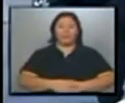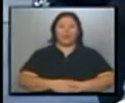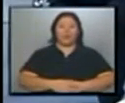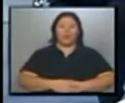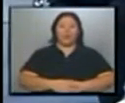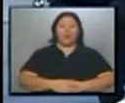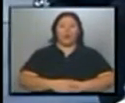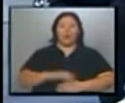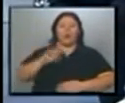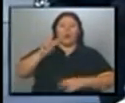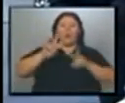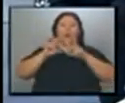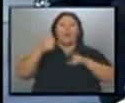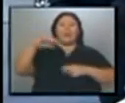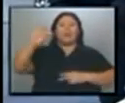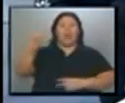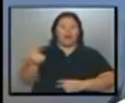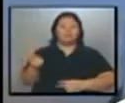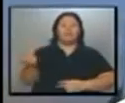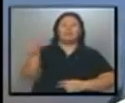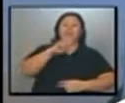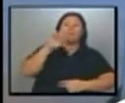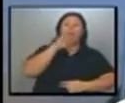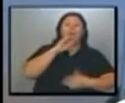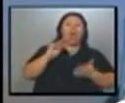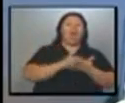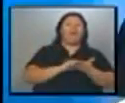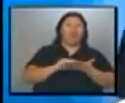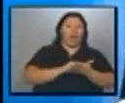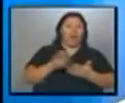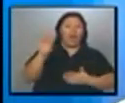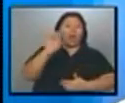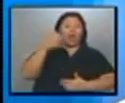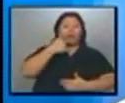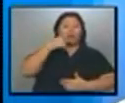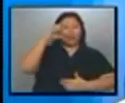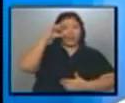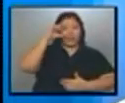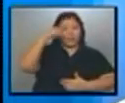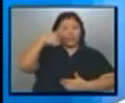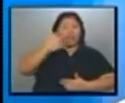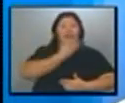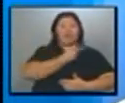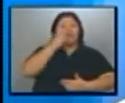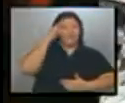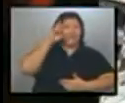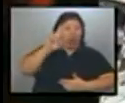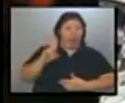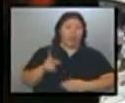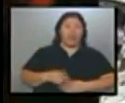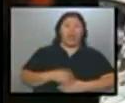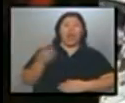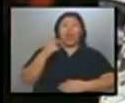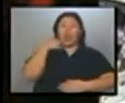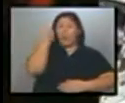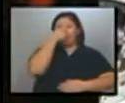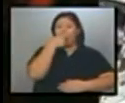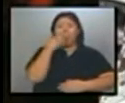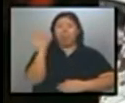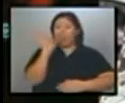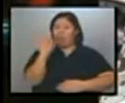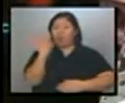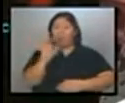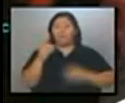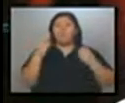ahí. Me llamó la atención la foto. ¿No será una estrategia de ella mostrar esta foto? ¿Saben por qué? ¿Para qué? Porque ellas dos